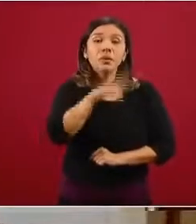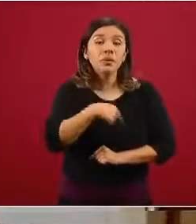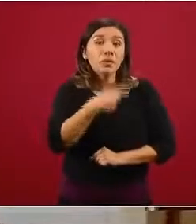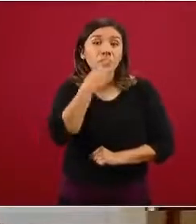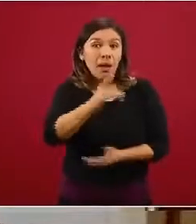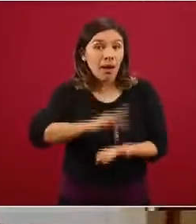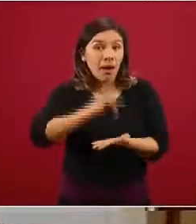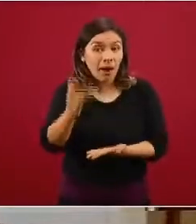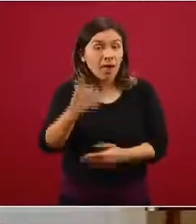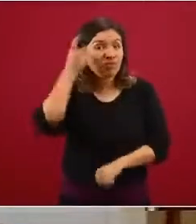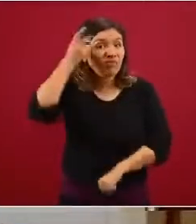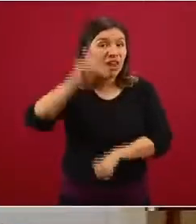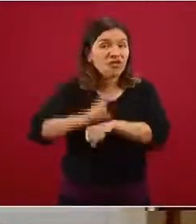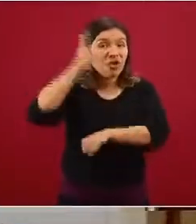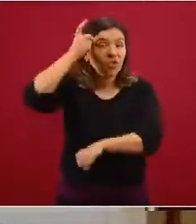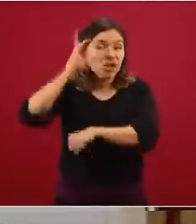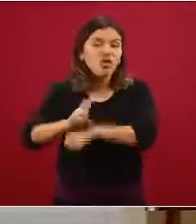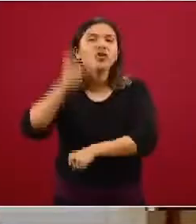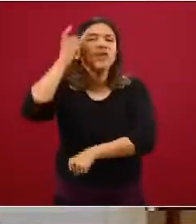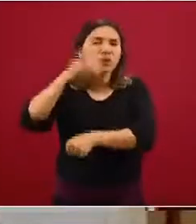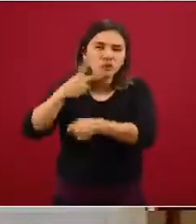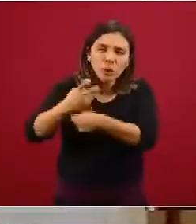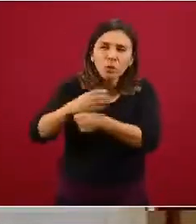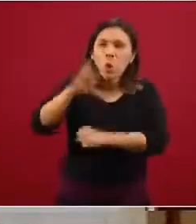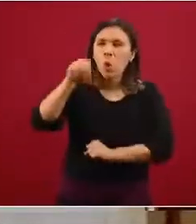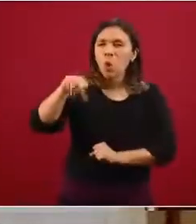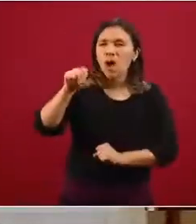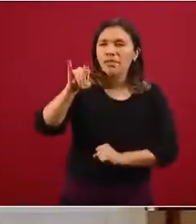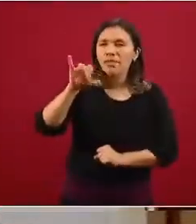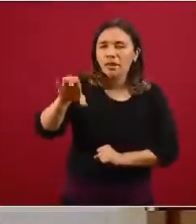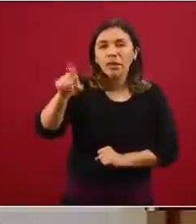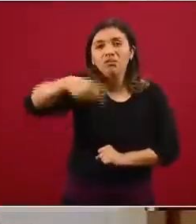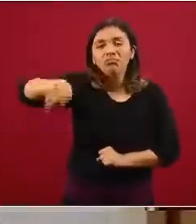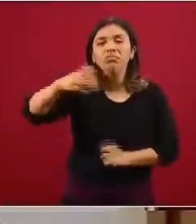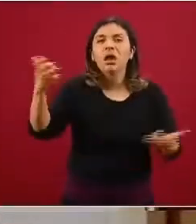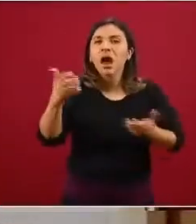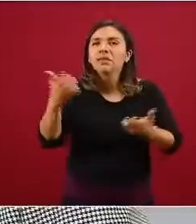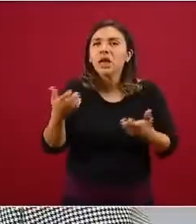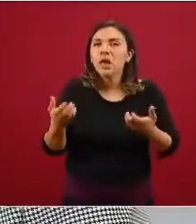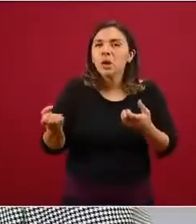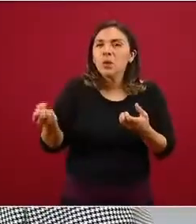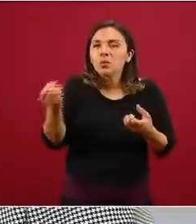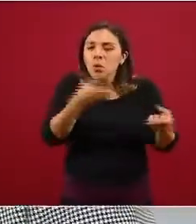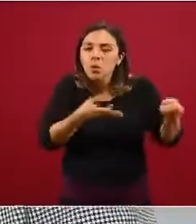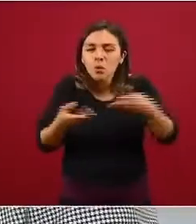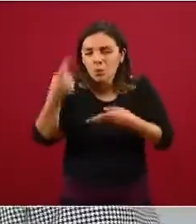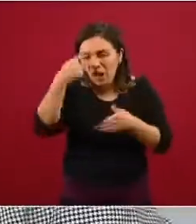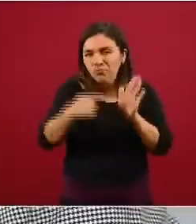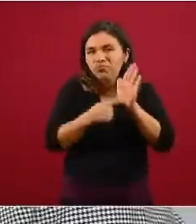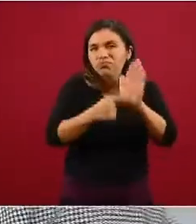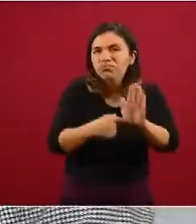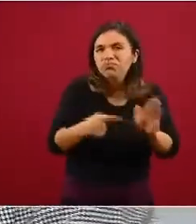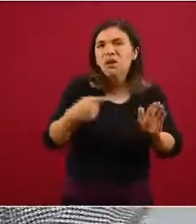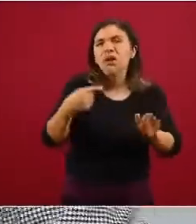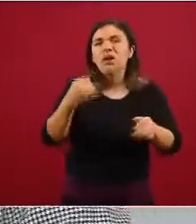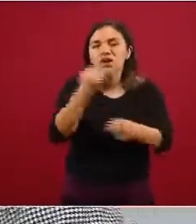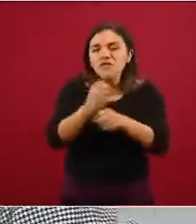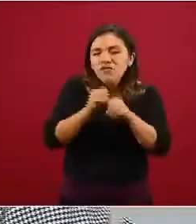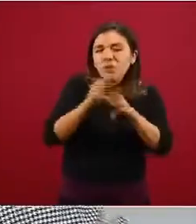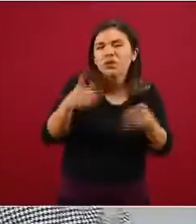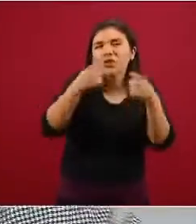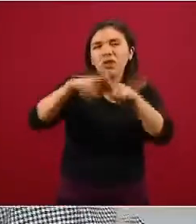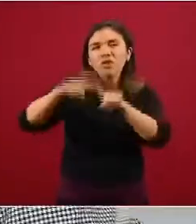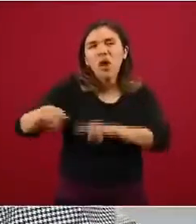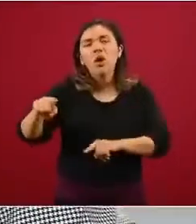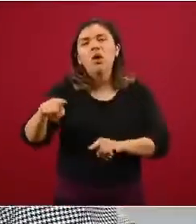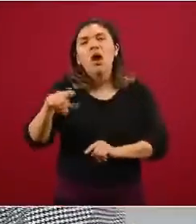agradecer importantemente a los directores, a los subdirectores de la CONADIC, que son los que alimentan todas estas presentaciones y todos estos datos,